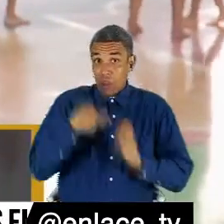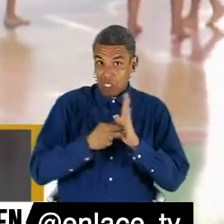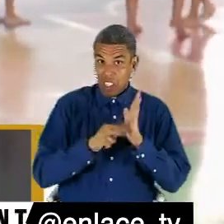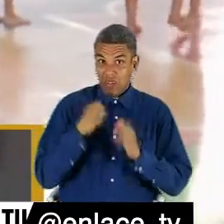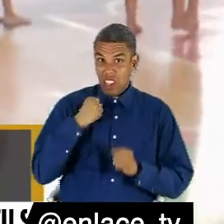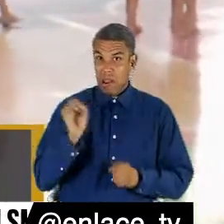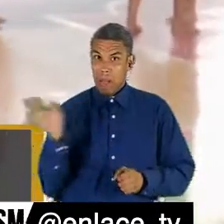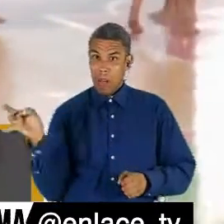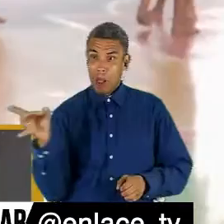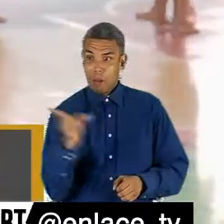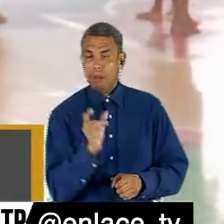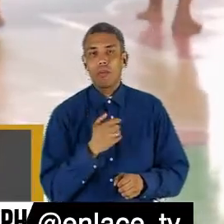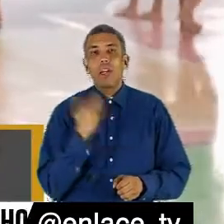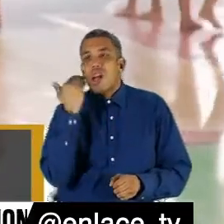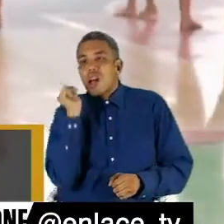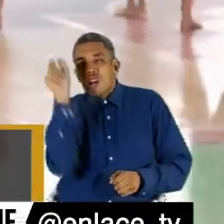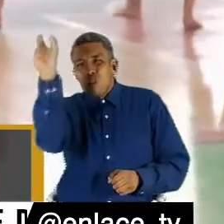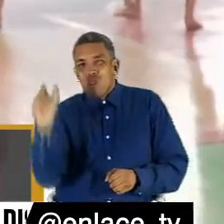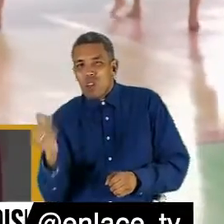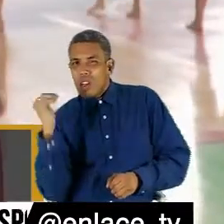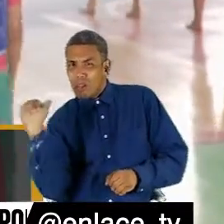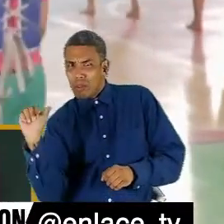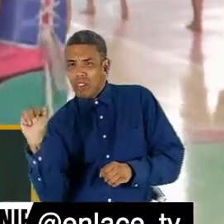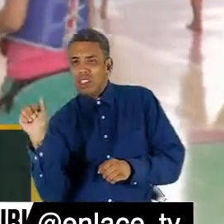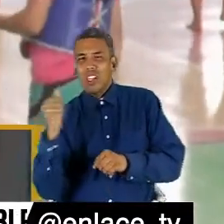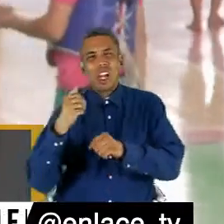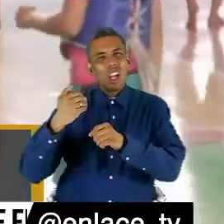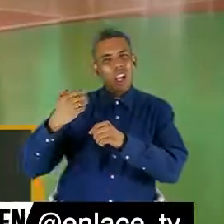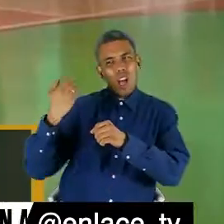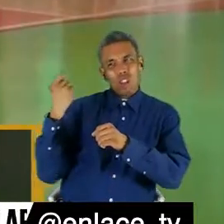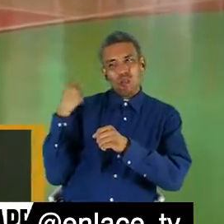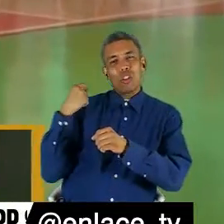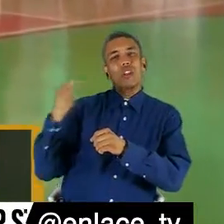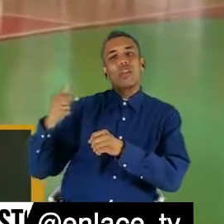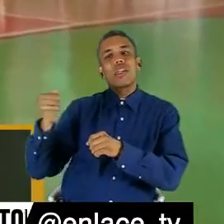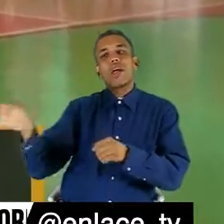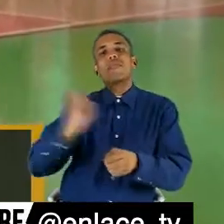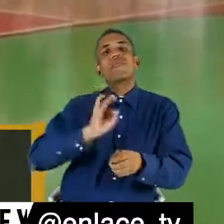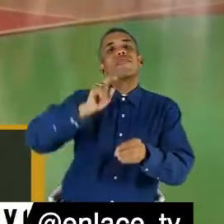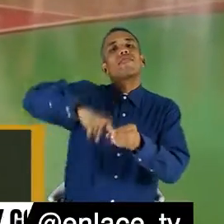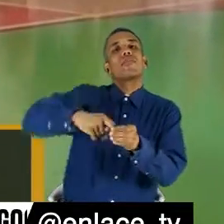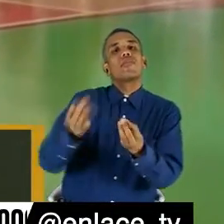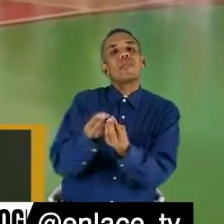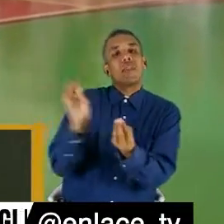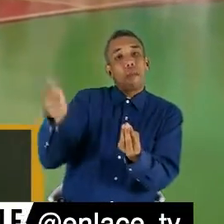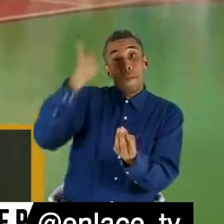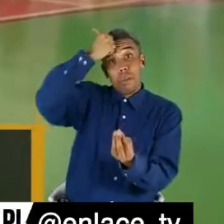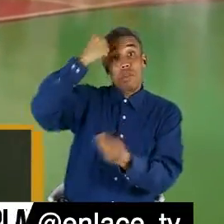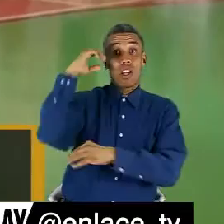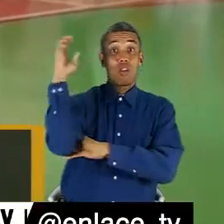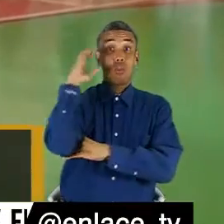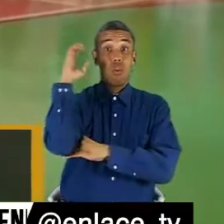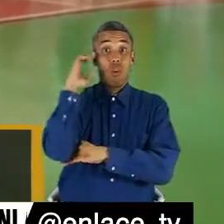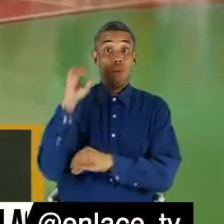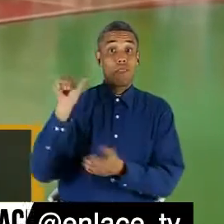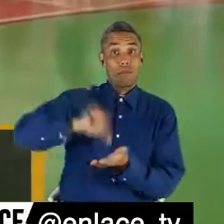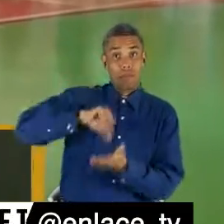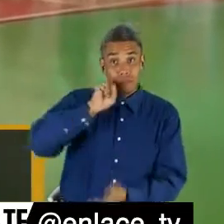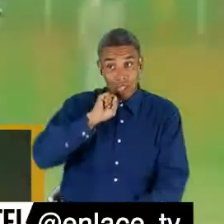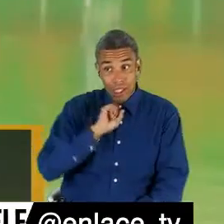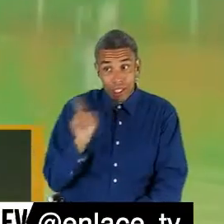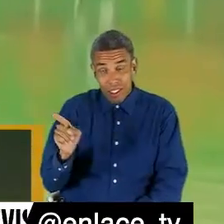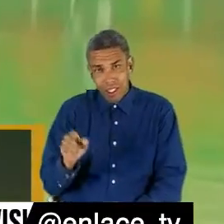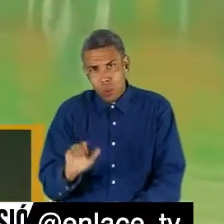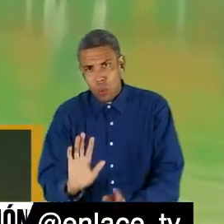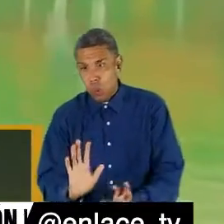Colombia. Entonces estamos pensando fuerte, estamos trabajando fuerte. Tenemos, digamos, que unas metas claras, unos eventos que son más importantes que